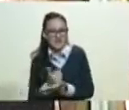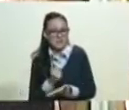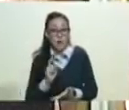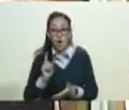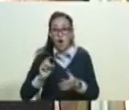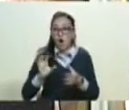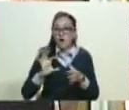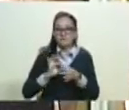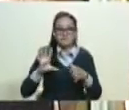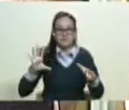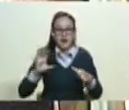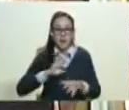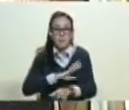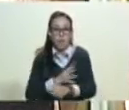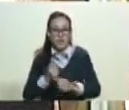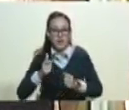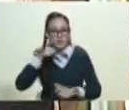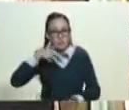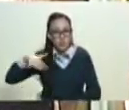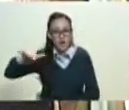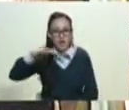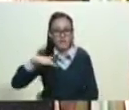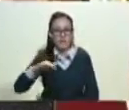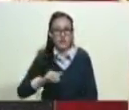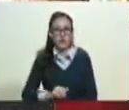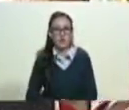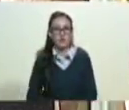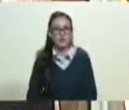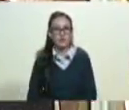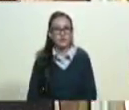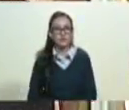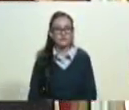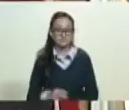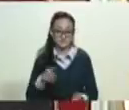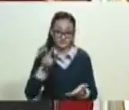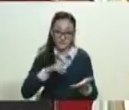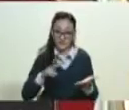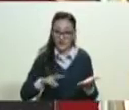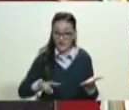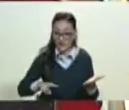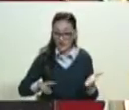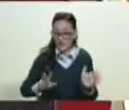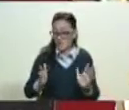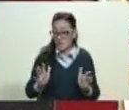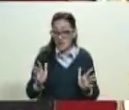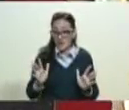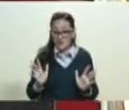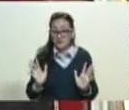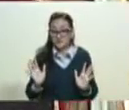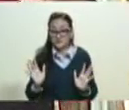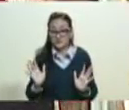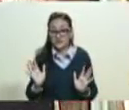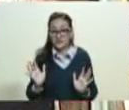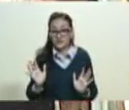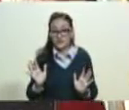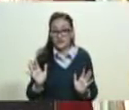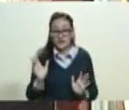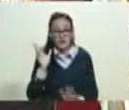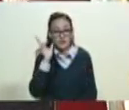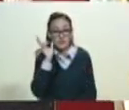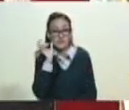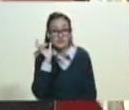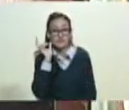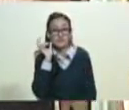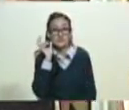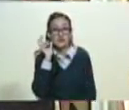se activara el poder originario. Si las leemos, parece que escucháramos a los que hoy